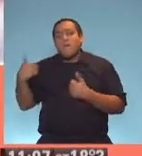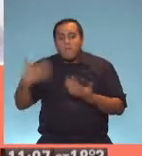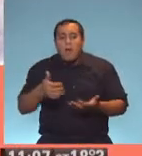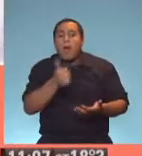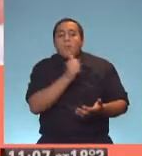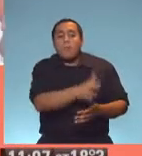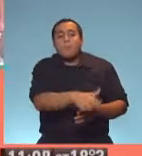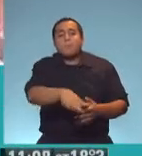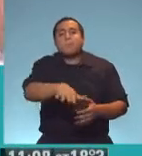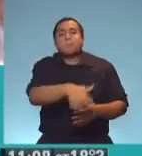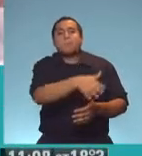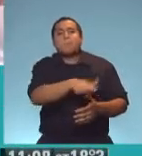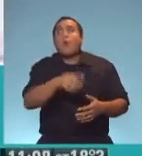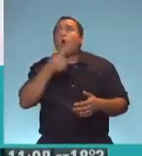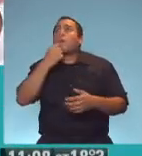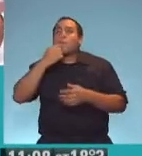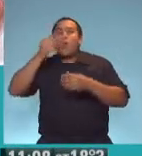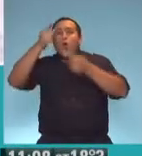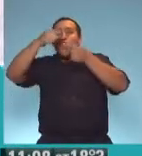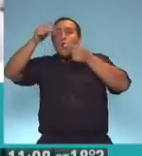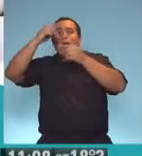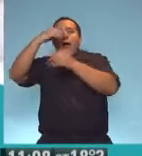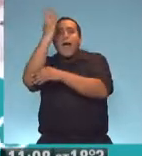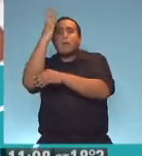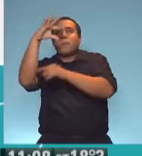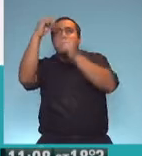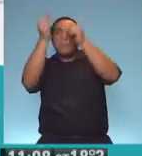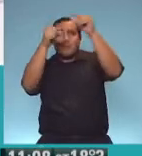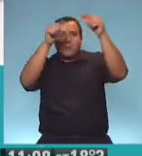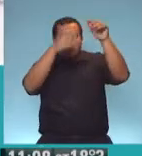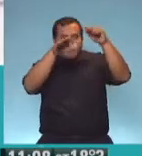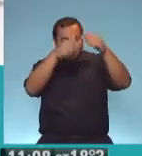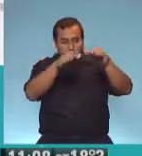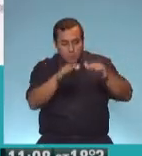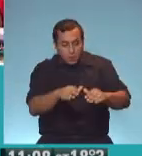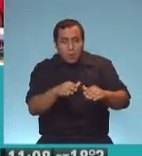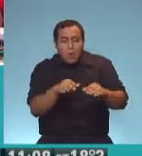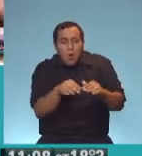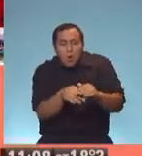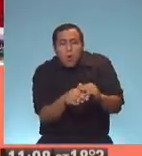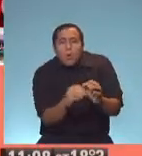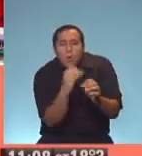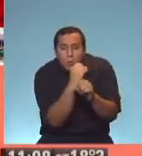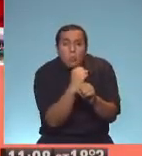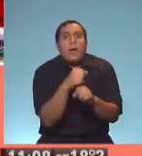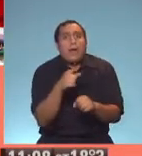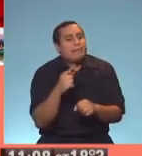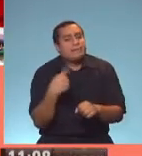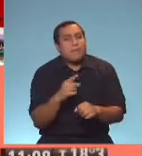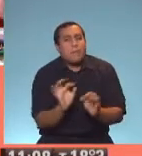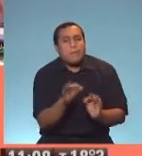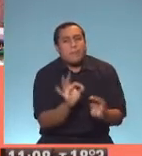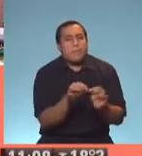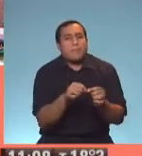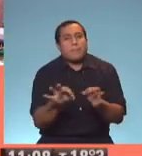si eso se acumula de hojas y están ahí quietitas, esa oscuridad es ideal para ellos. Las poblaciones vulnerables, los adultos mayores son claramente